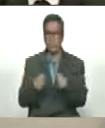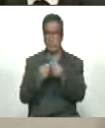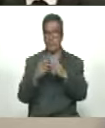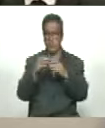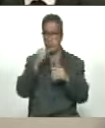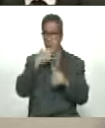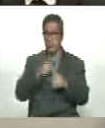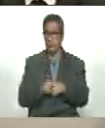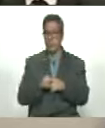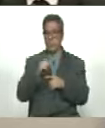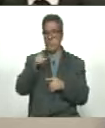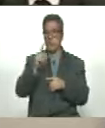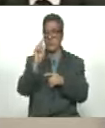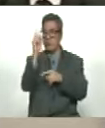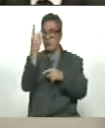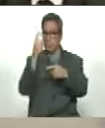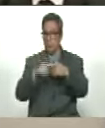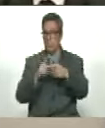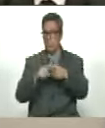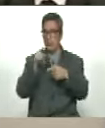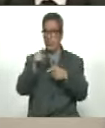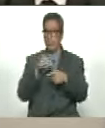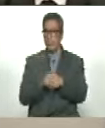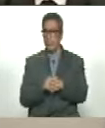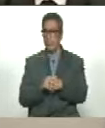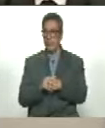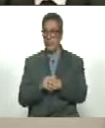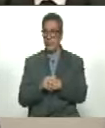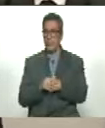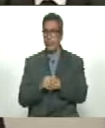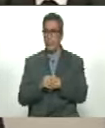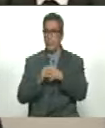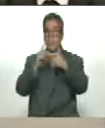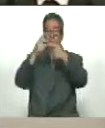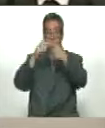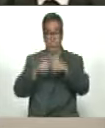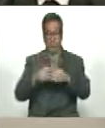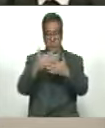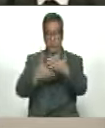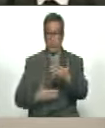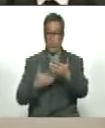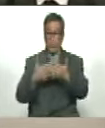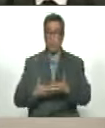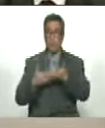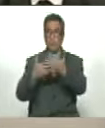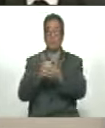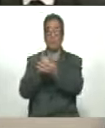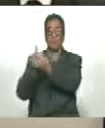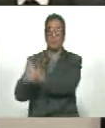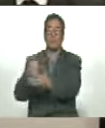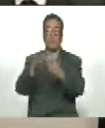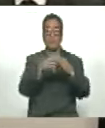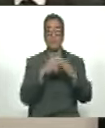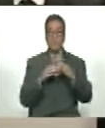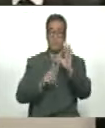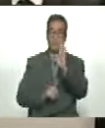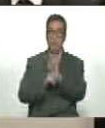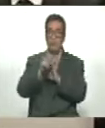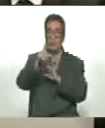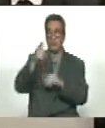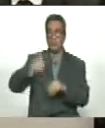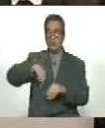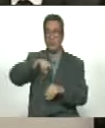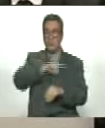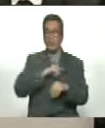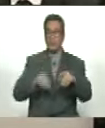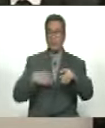virtudes. Y una de las principales es que el presupuesto contribuirá a consolidar el crecimiento que